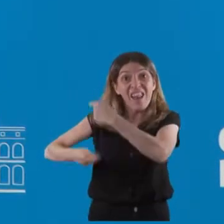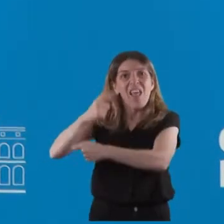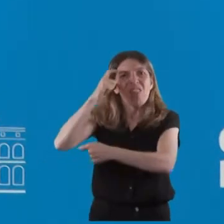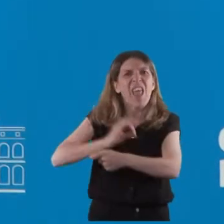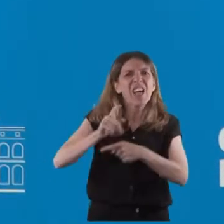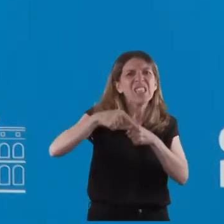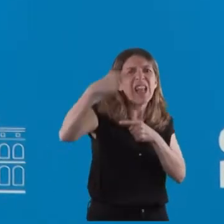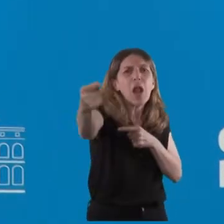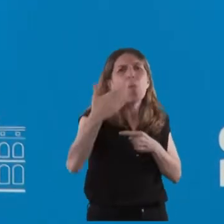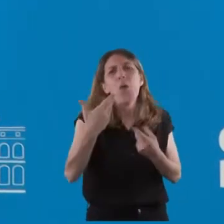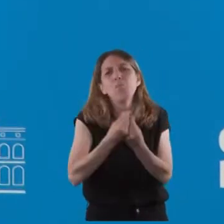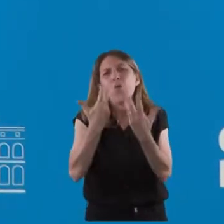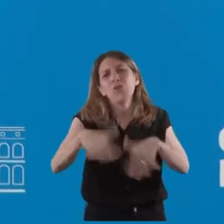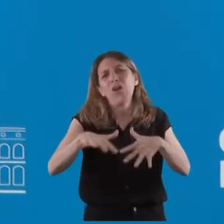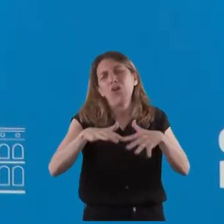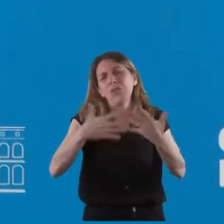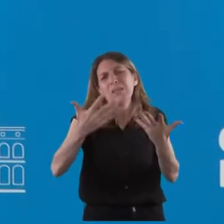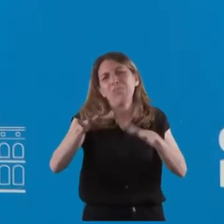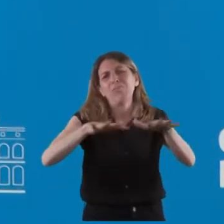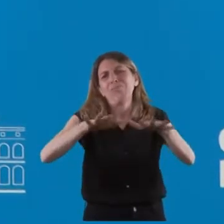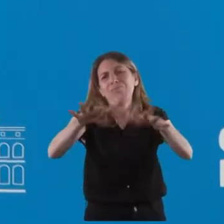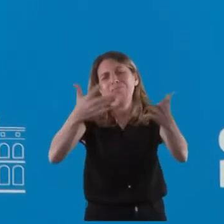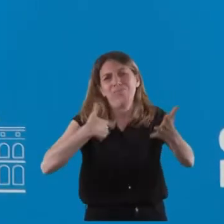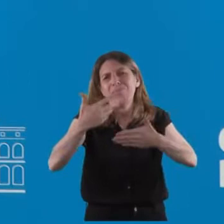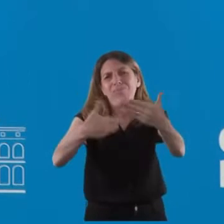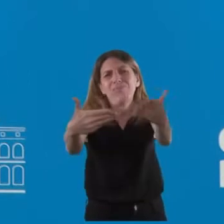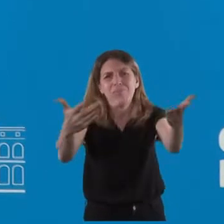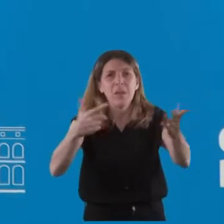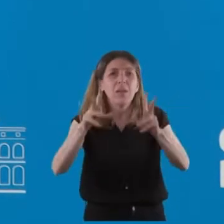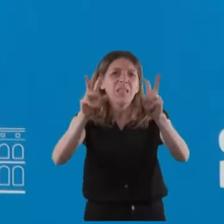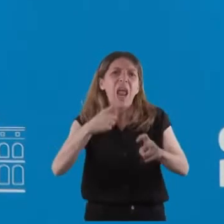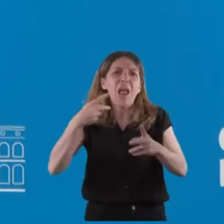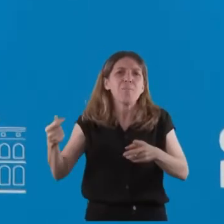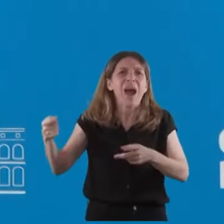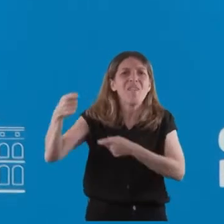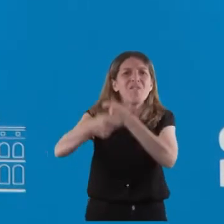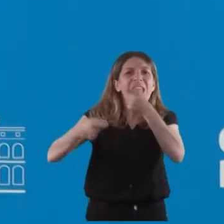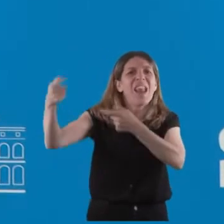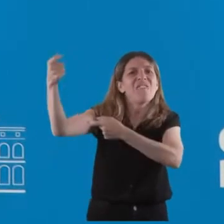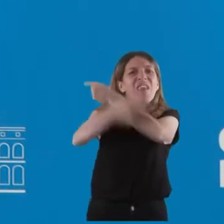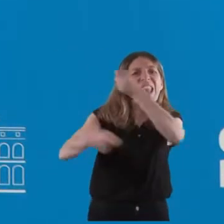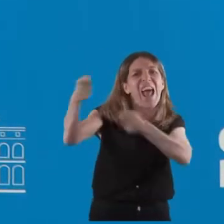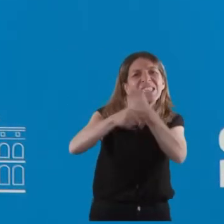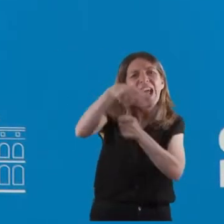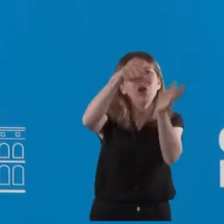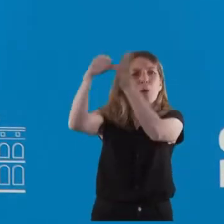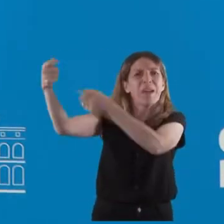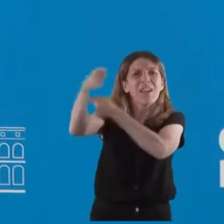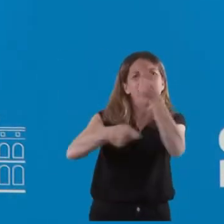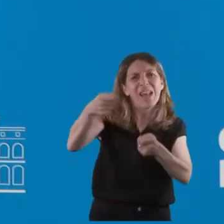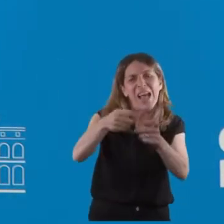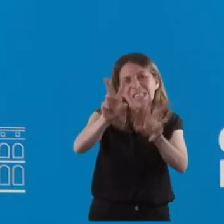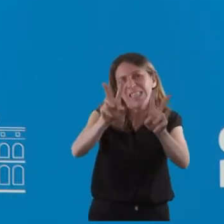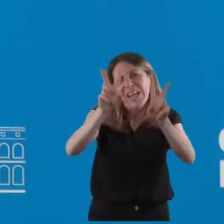esperamos que pasen cosas que mejoren la situación con respecto a las finanzas internacionales y la manera en que el mundo se maneja con